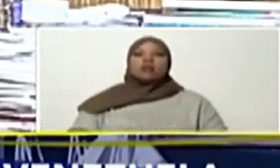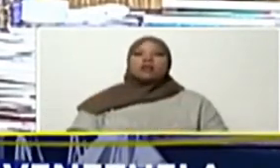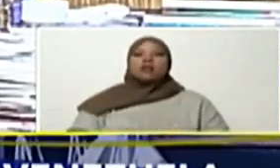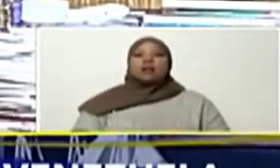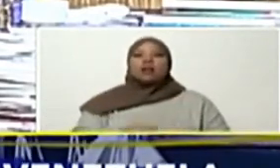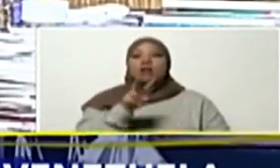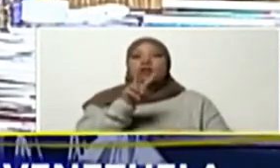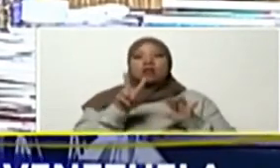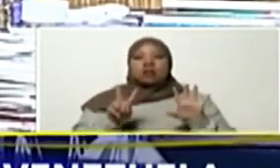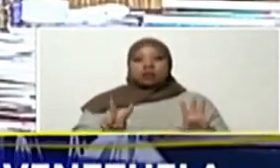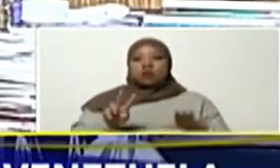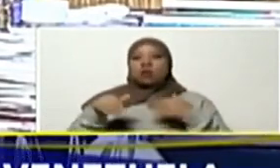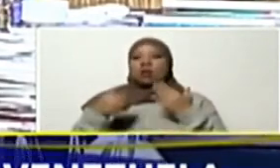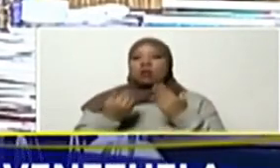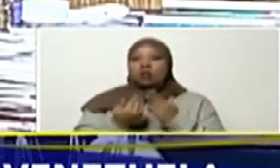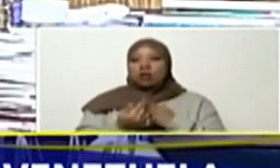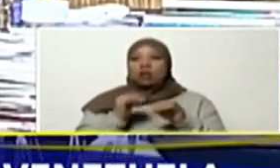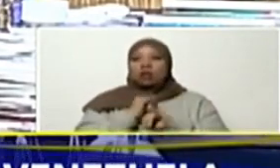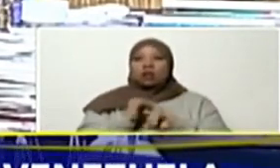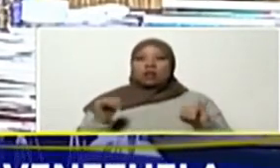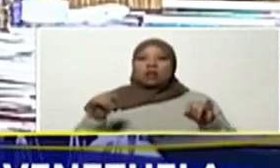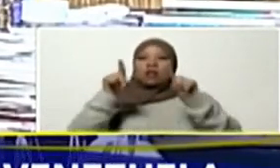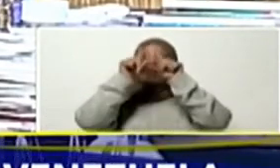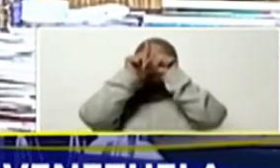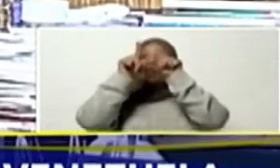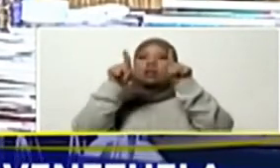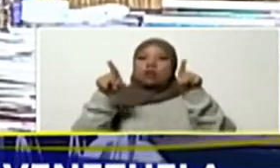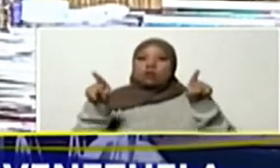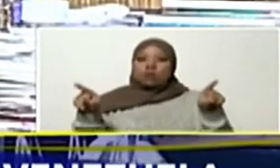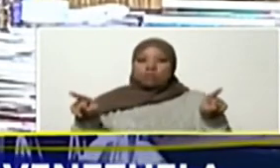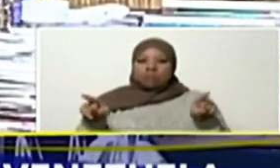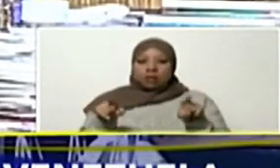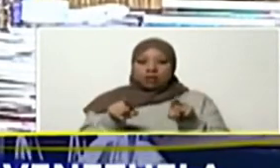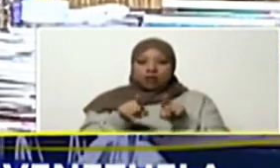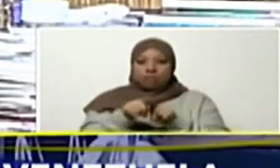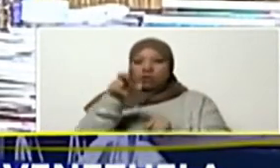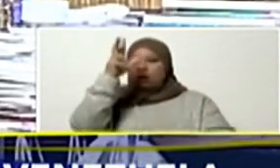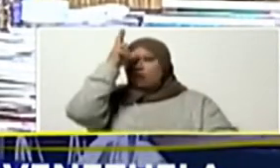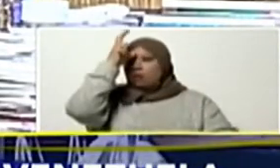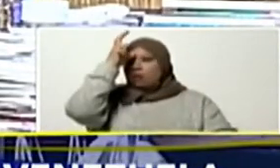Nos fuimos hasta las pirámides de Egipto.